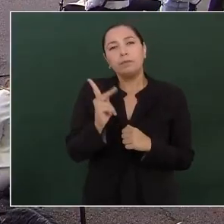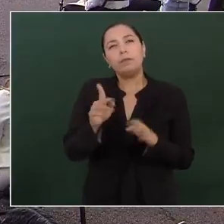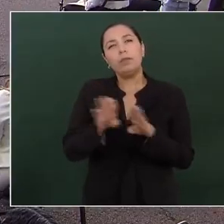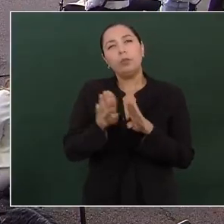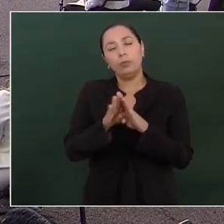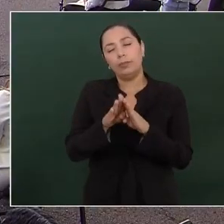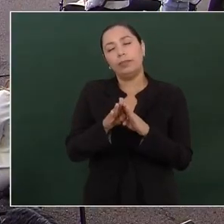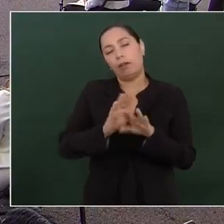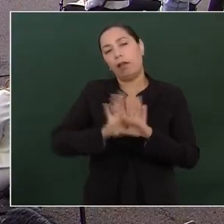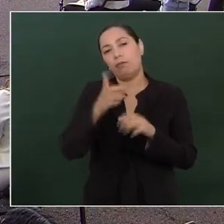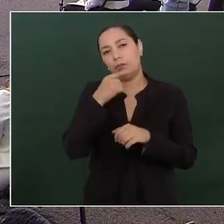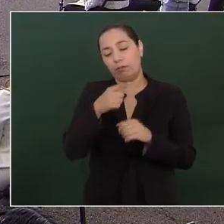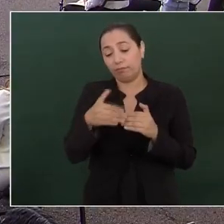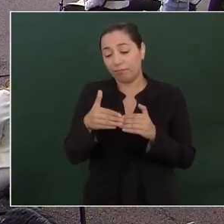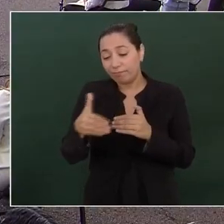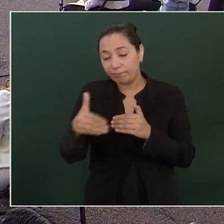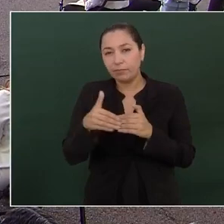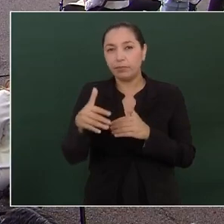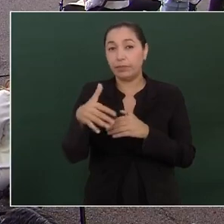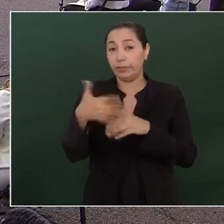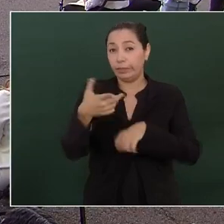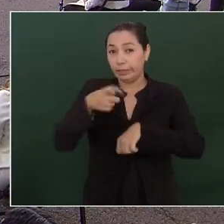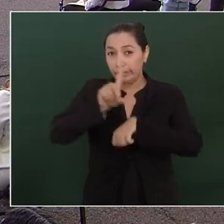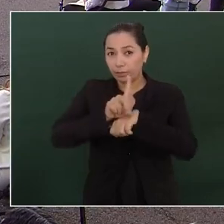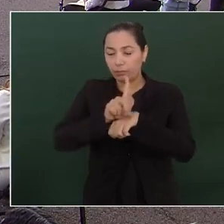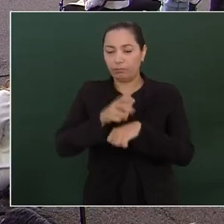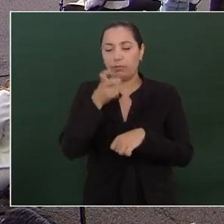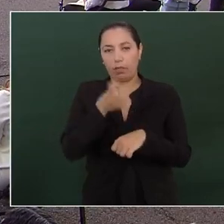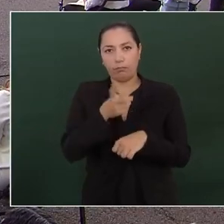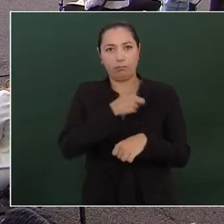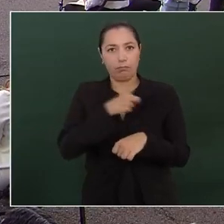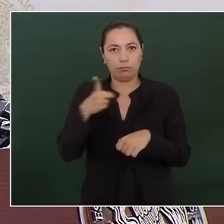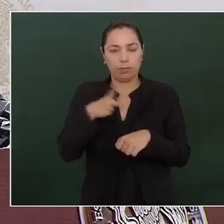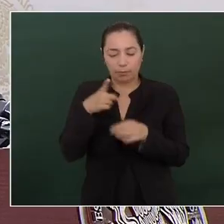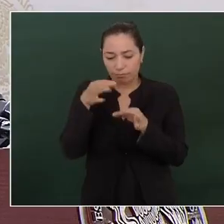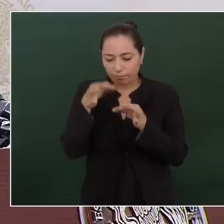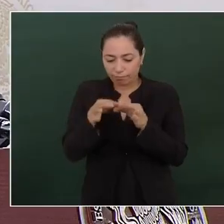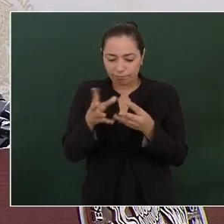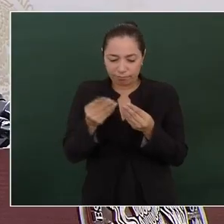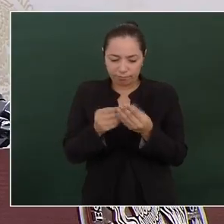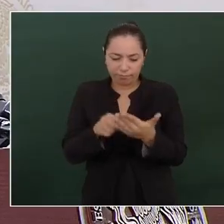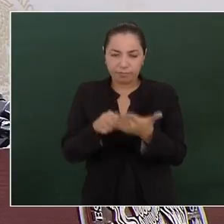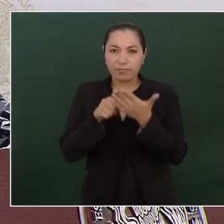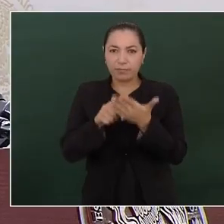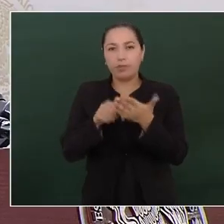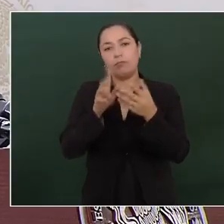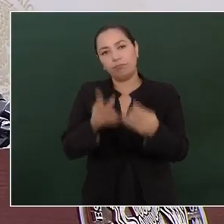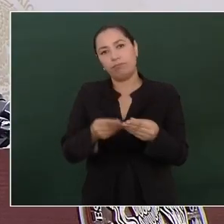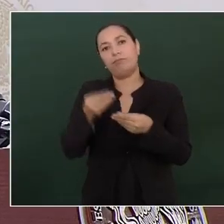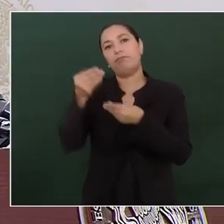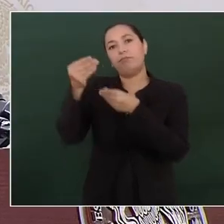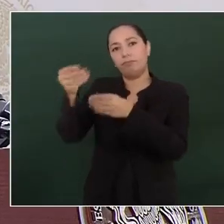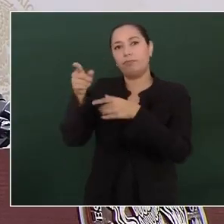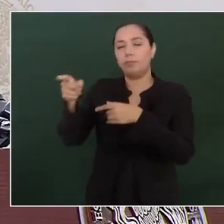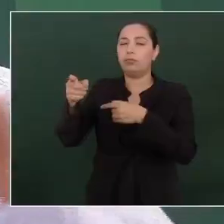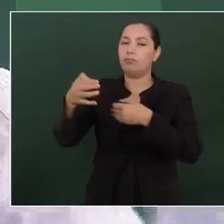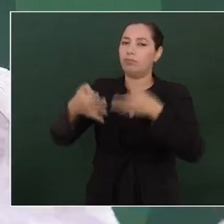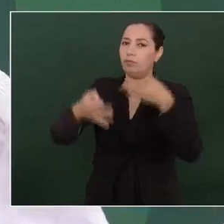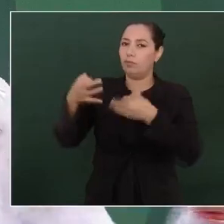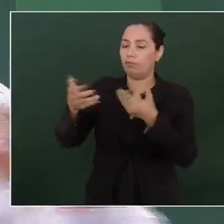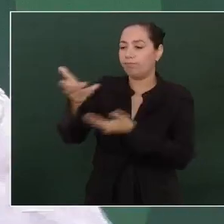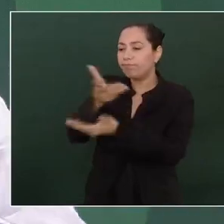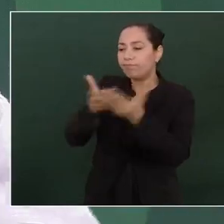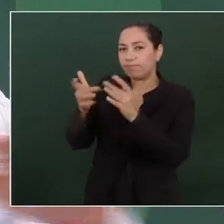de 15 días, devolver este asunto a los tribunales colegiados, que eran